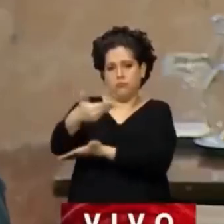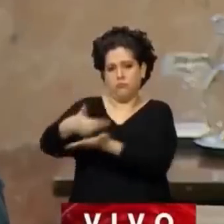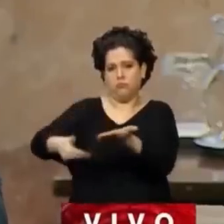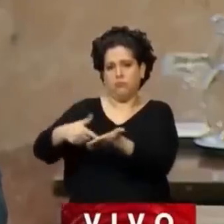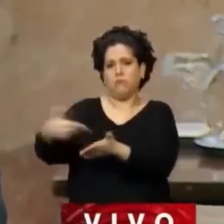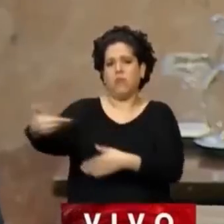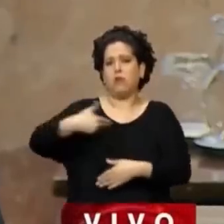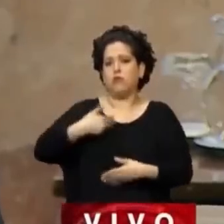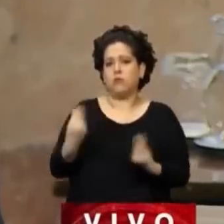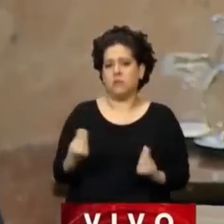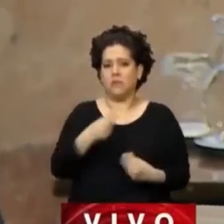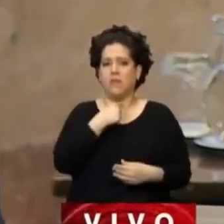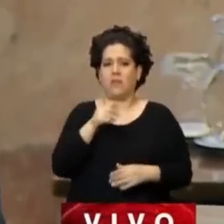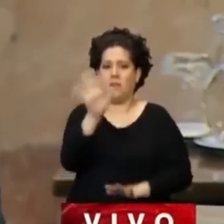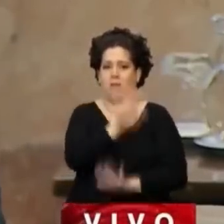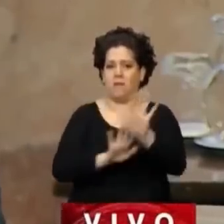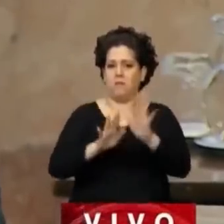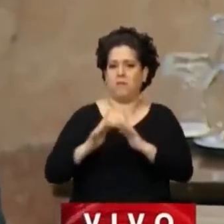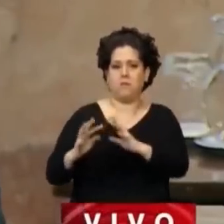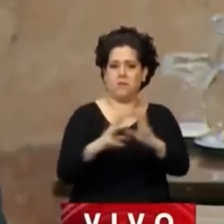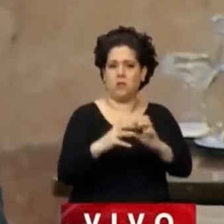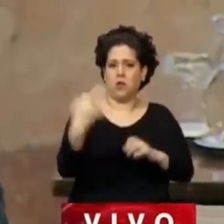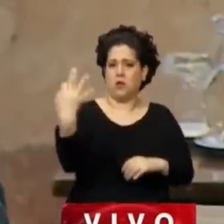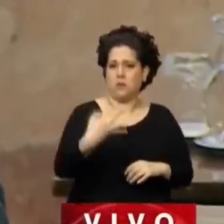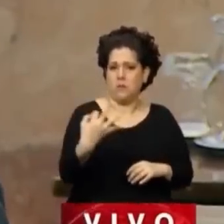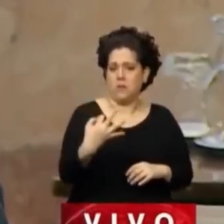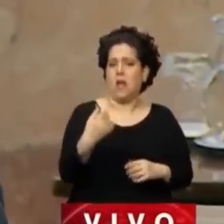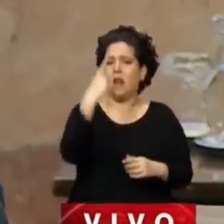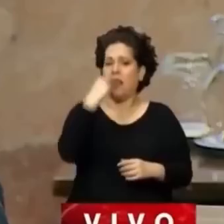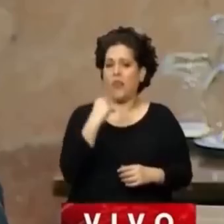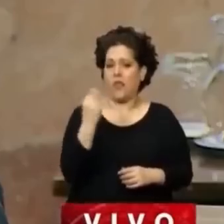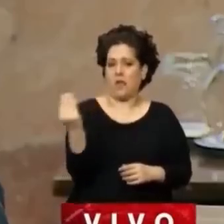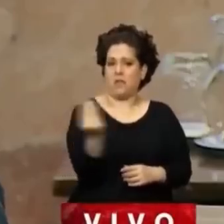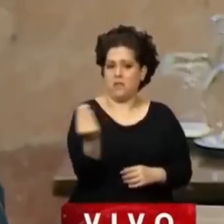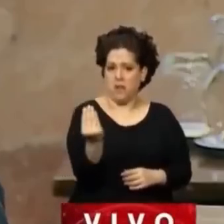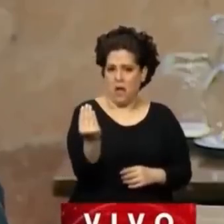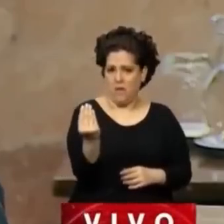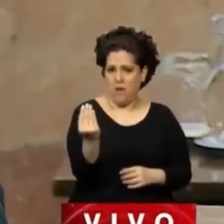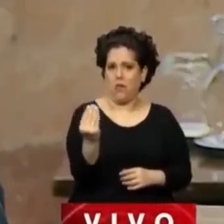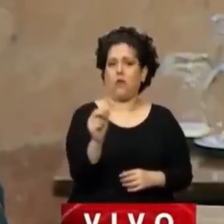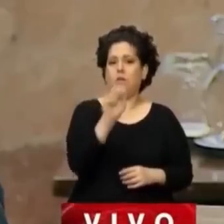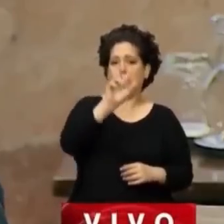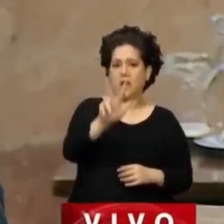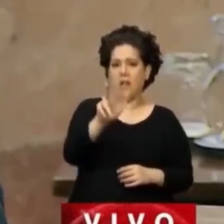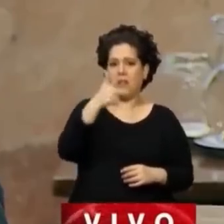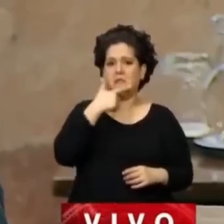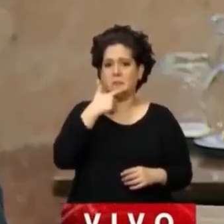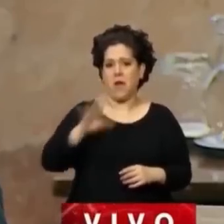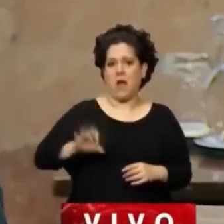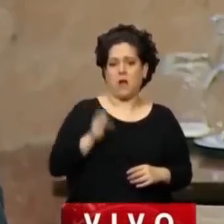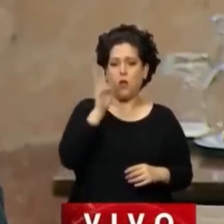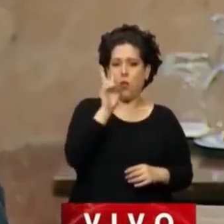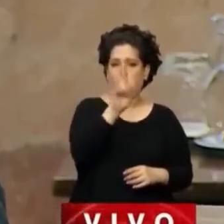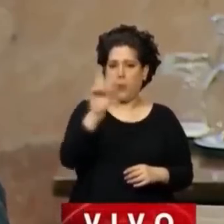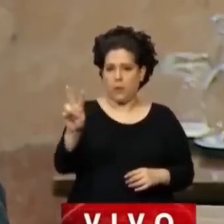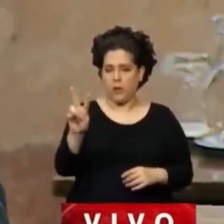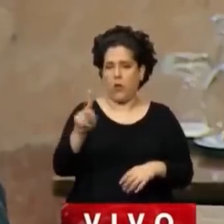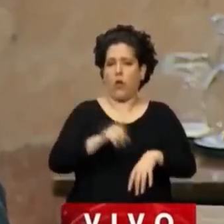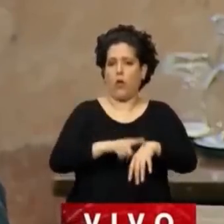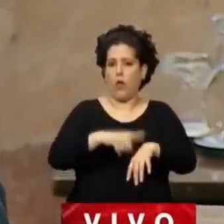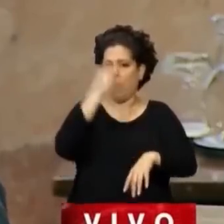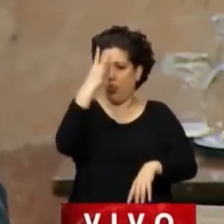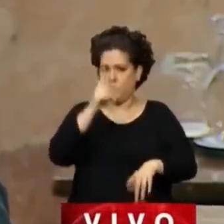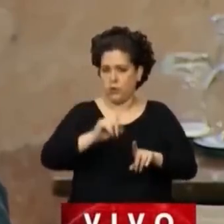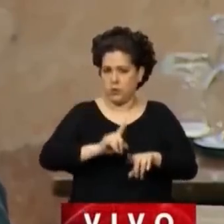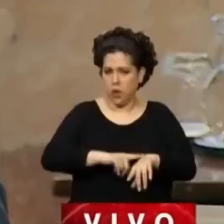Se solicita la realización de una sesión especial para el día sábado 3 de septiembre de 2022 a las 12 horas